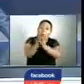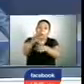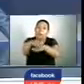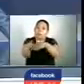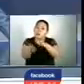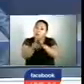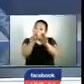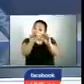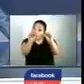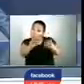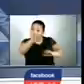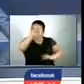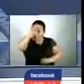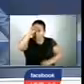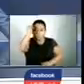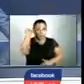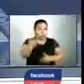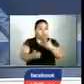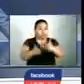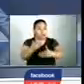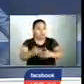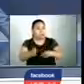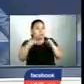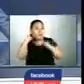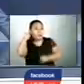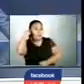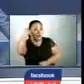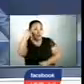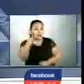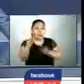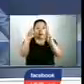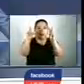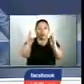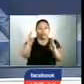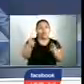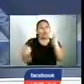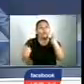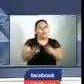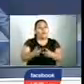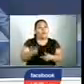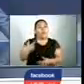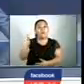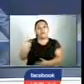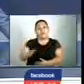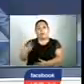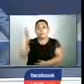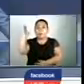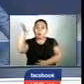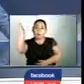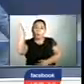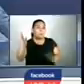lo más pronto posible en varios temas cruciales veamos un análisis de los principales temas que trató el mandatario